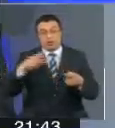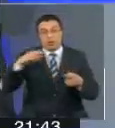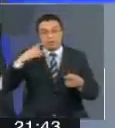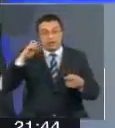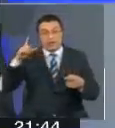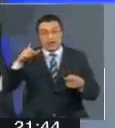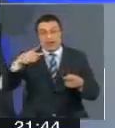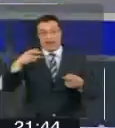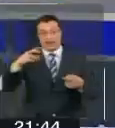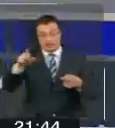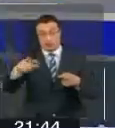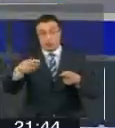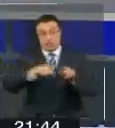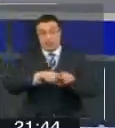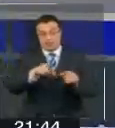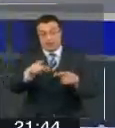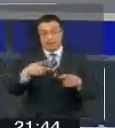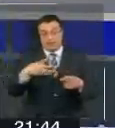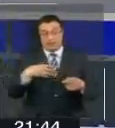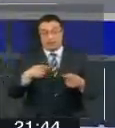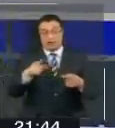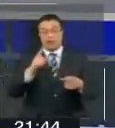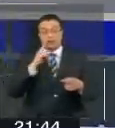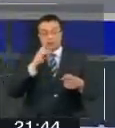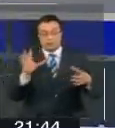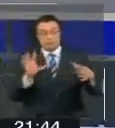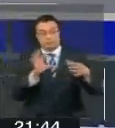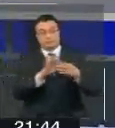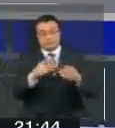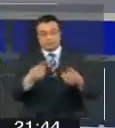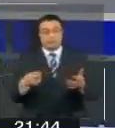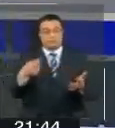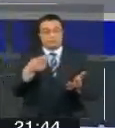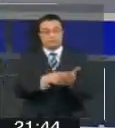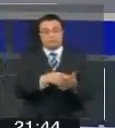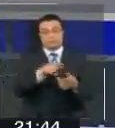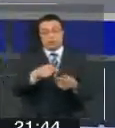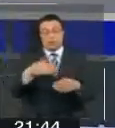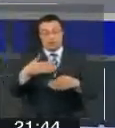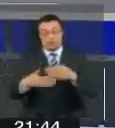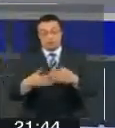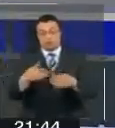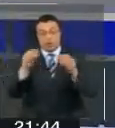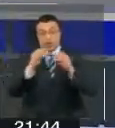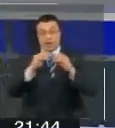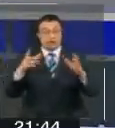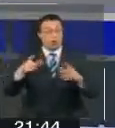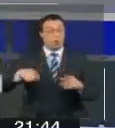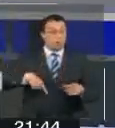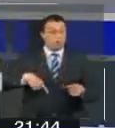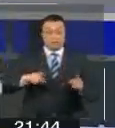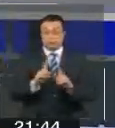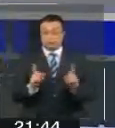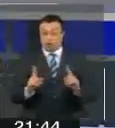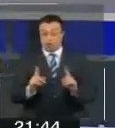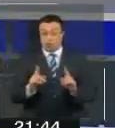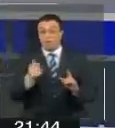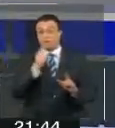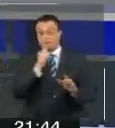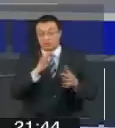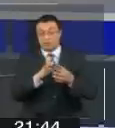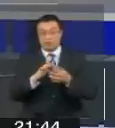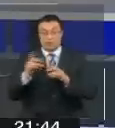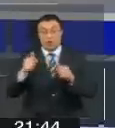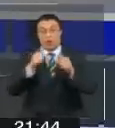Enríquez, que también ha sido vinculado al financiamiento. Está en un proceso, no ha sido declarado culpable, pero su